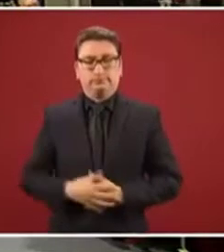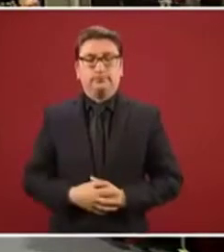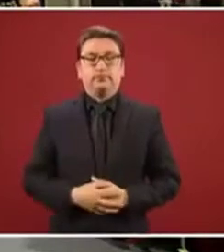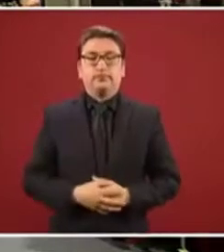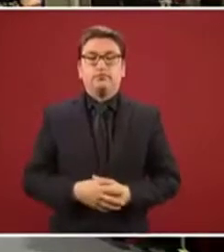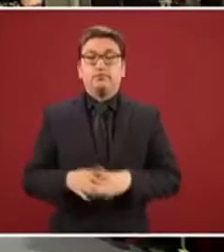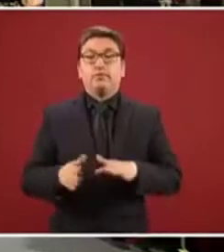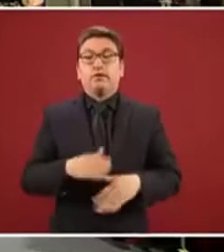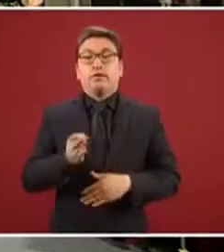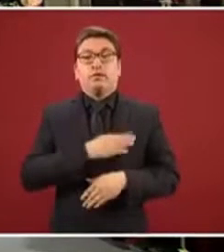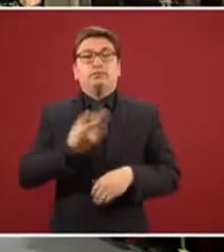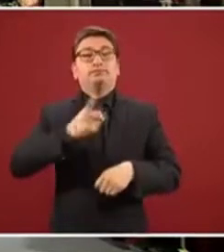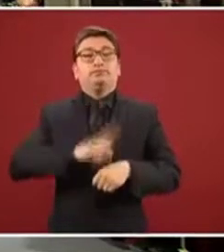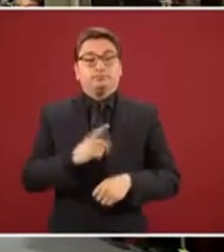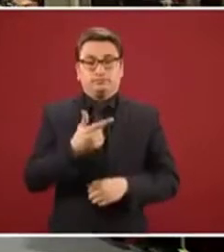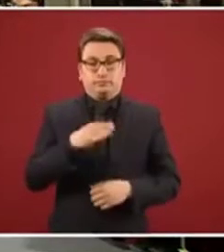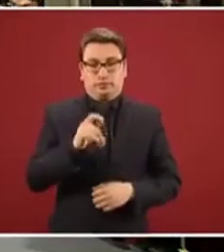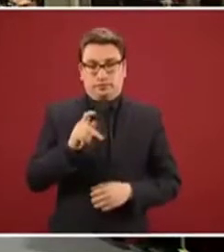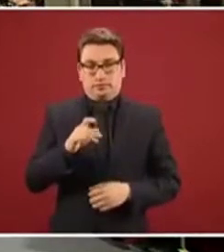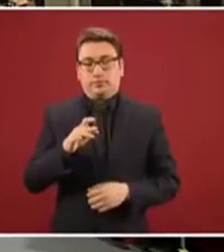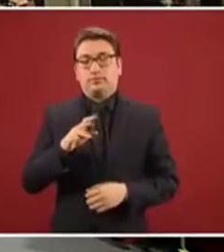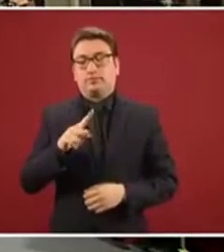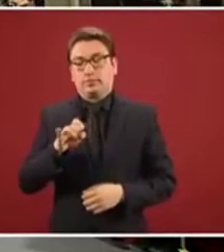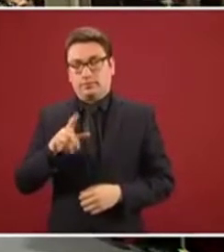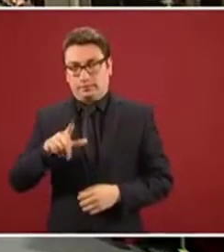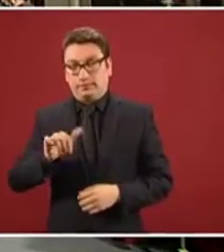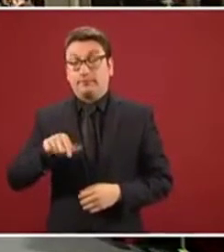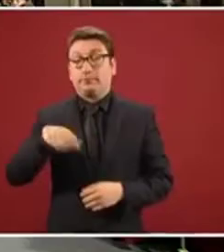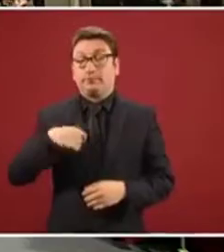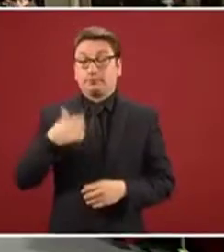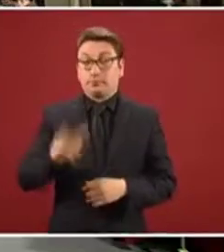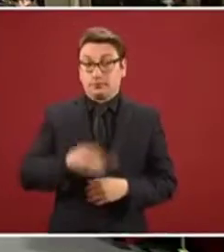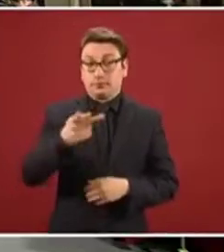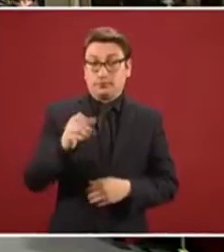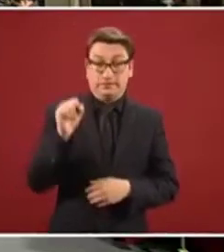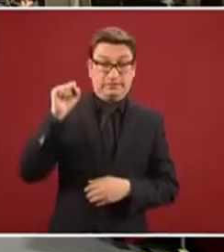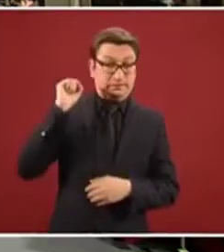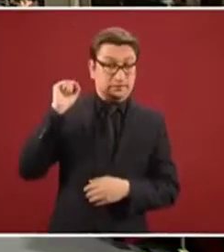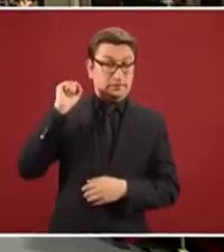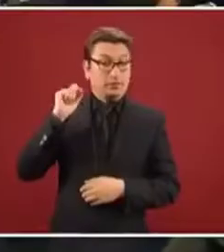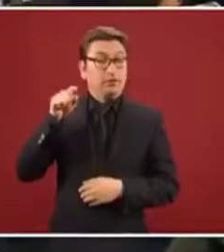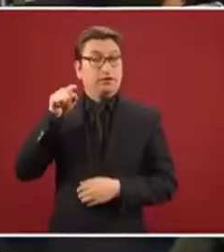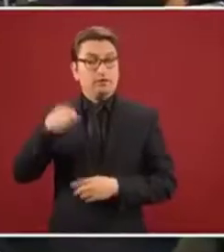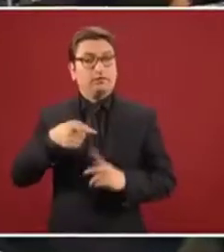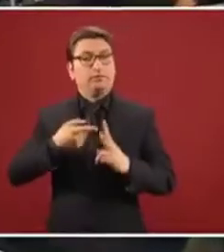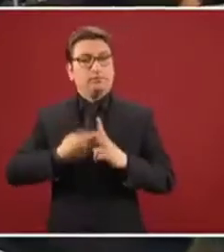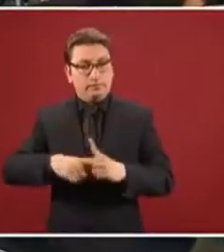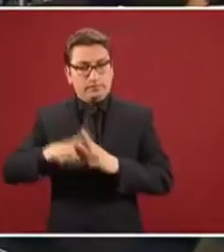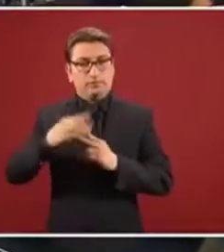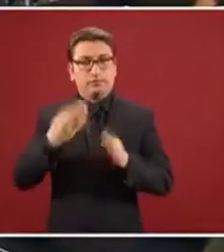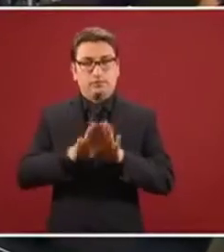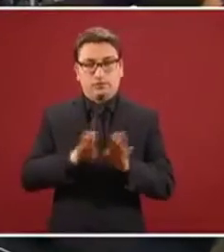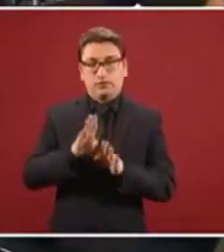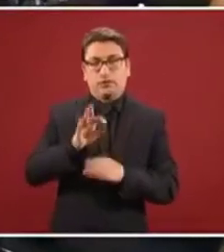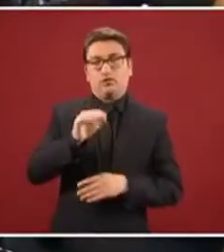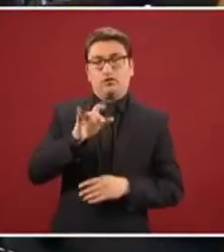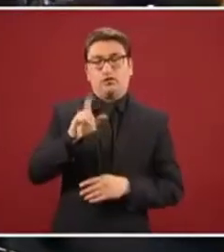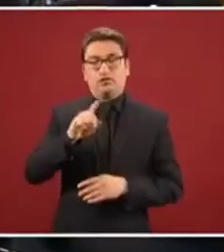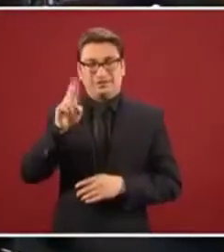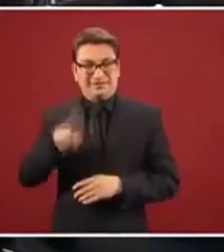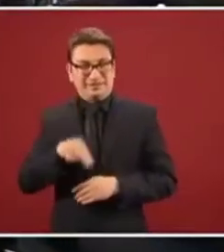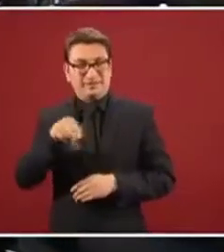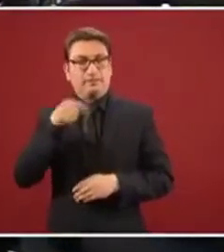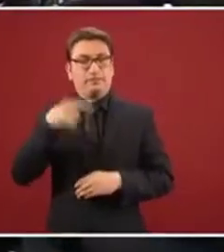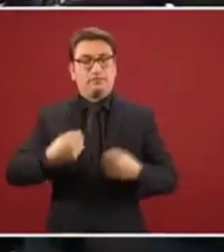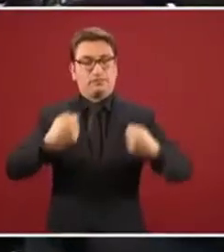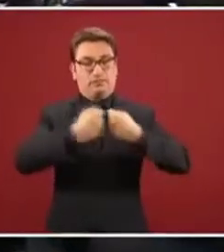días, canciller. Gaspar Vela, de La Octava. Preguntarle, el sábado pasado se puso en marcha el operativo Frozen en la frontera entre México